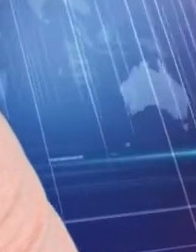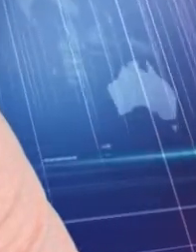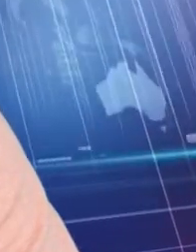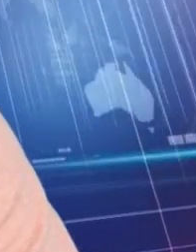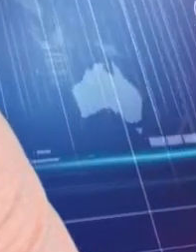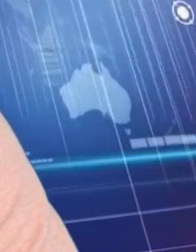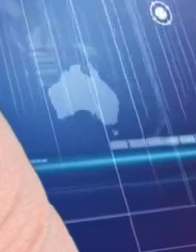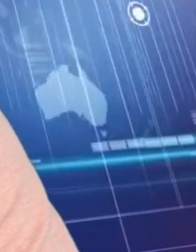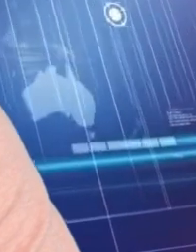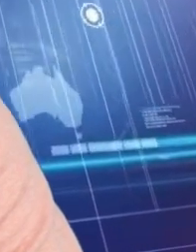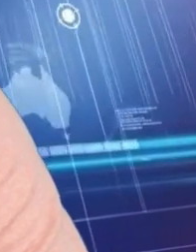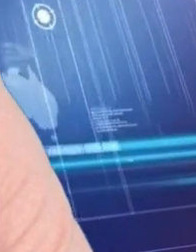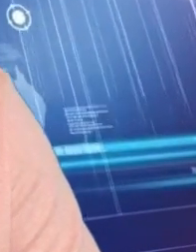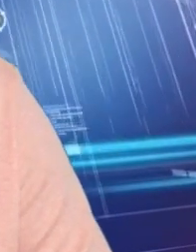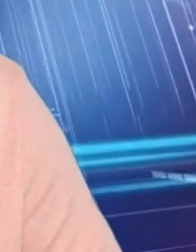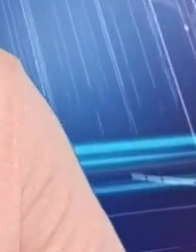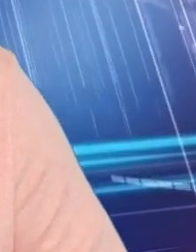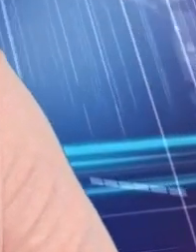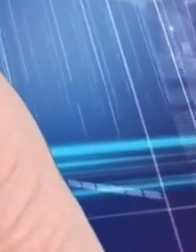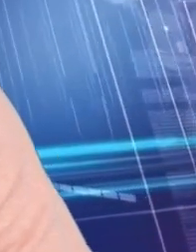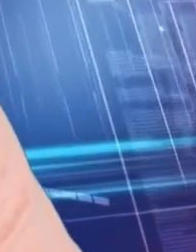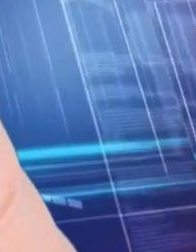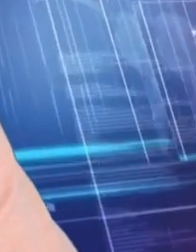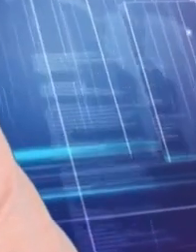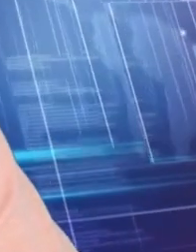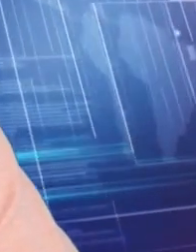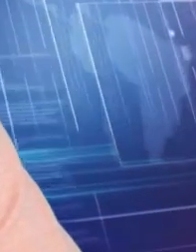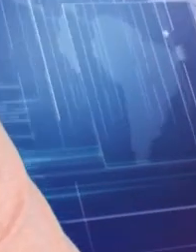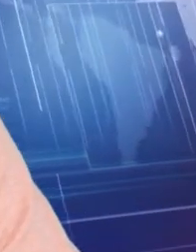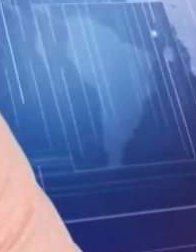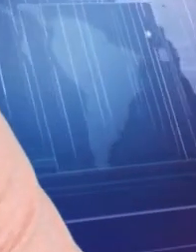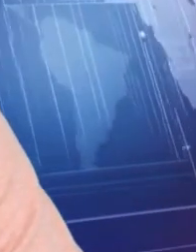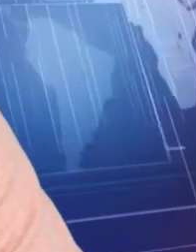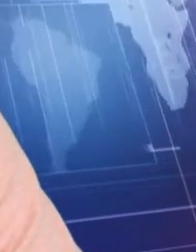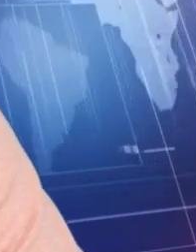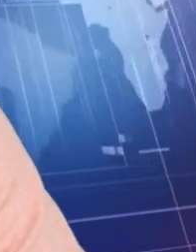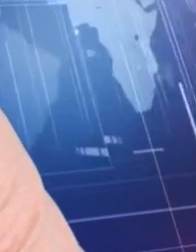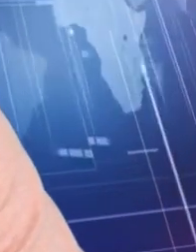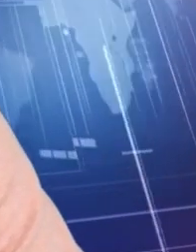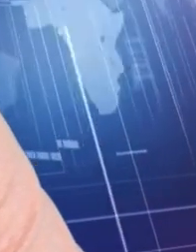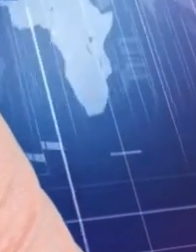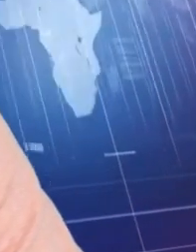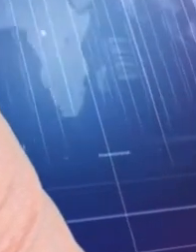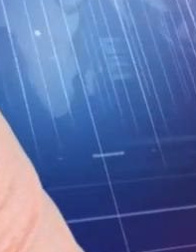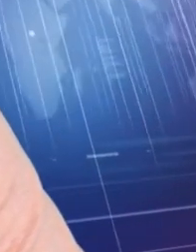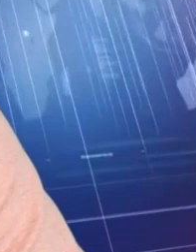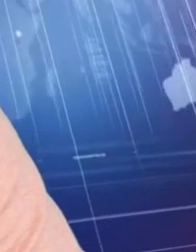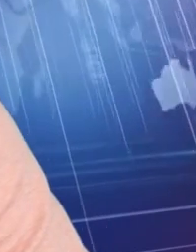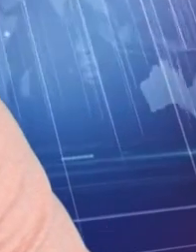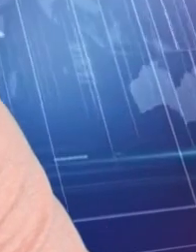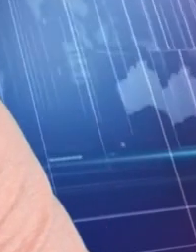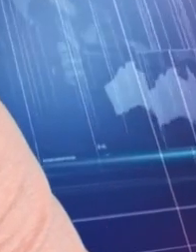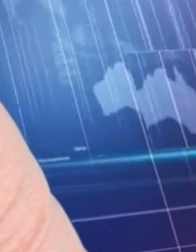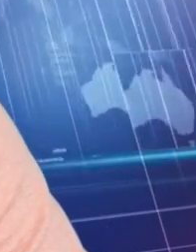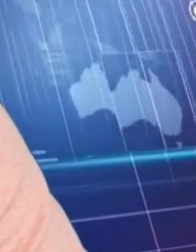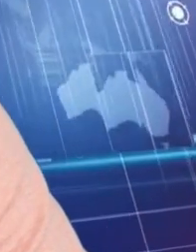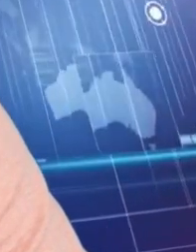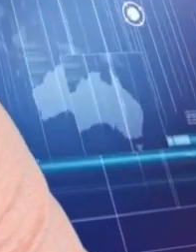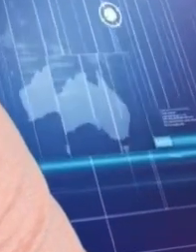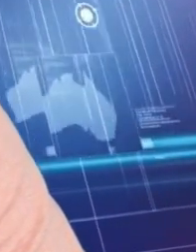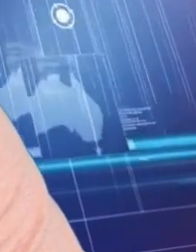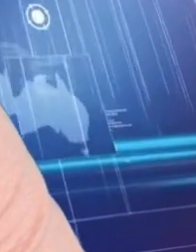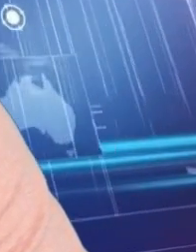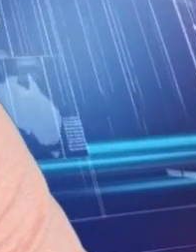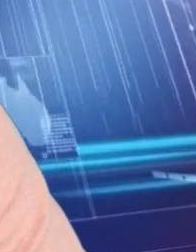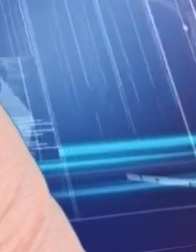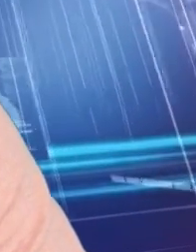Michoacán, Silvano Aureoles pretendió grillar al presidente López Obrador con el tema de la Guardia Nacional y una controversia constitucional que había